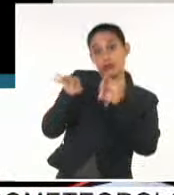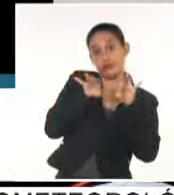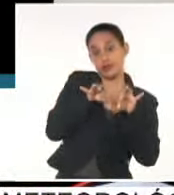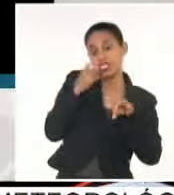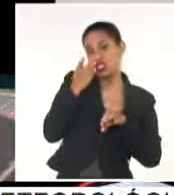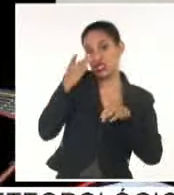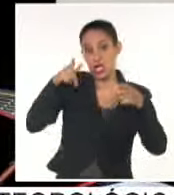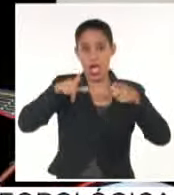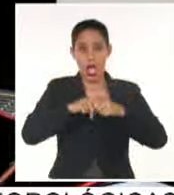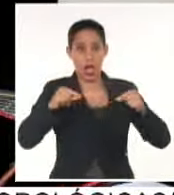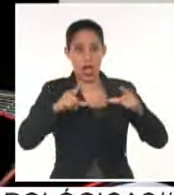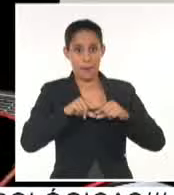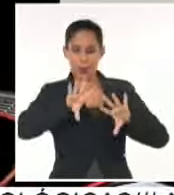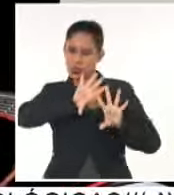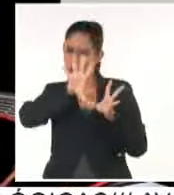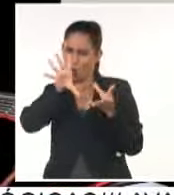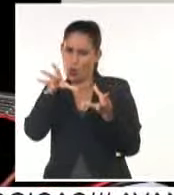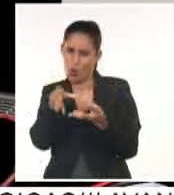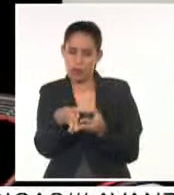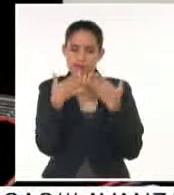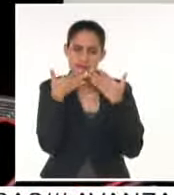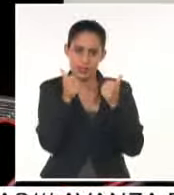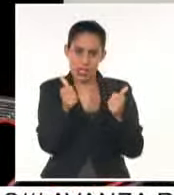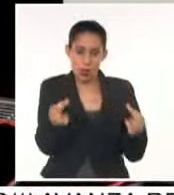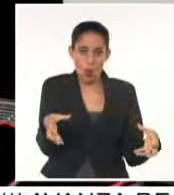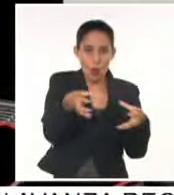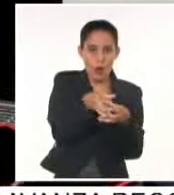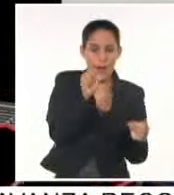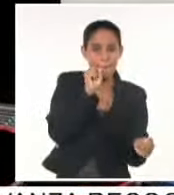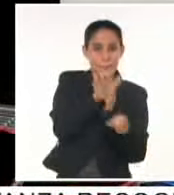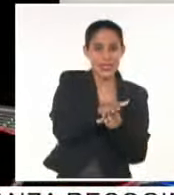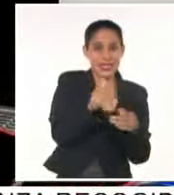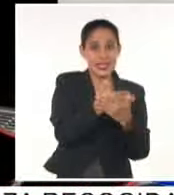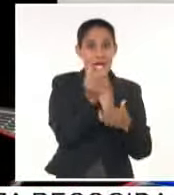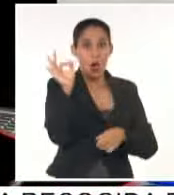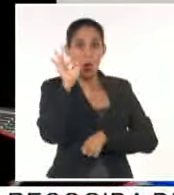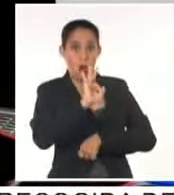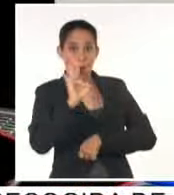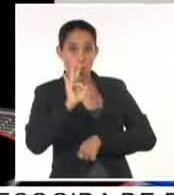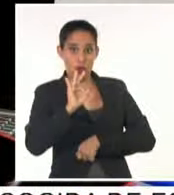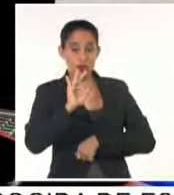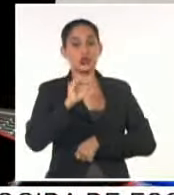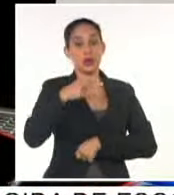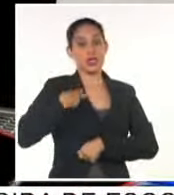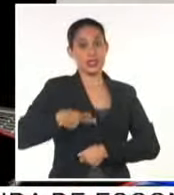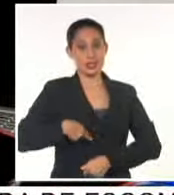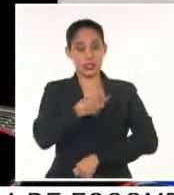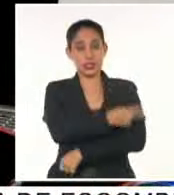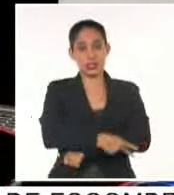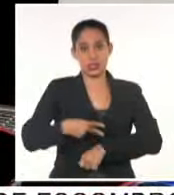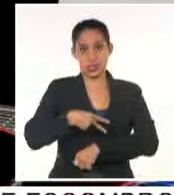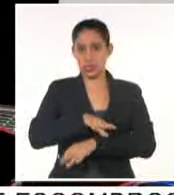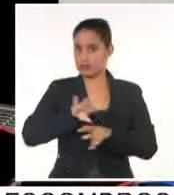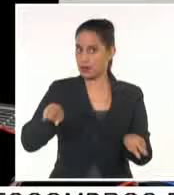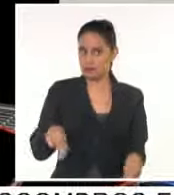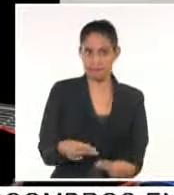ya estaría completo el equipo a partir del día 8, ya en Taipei, en Taiwán. Ahí estaría ya el